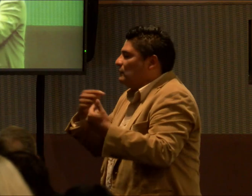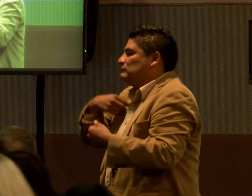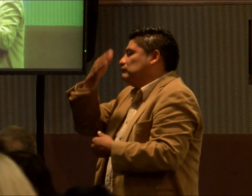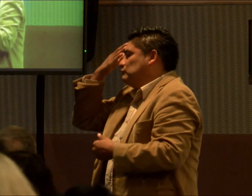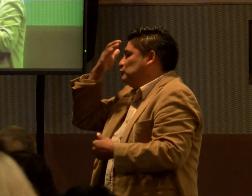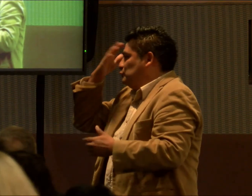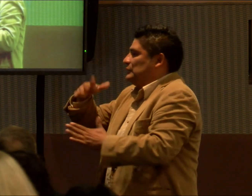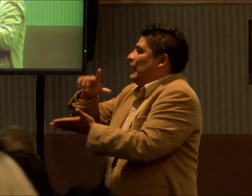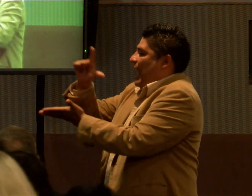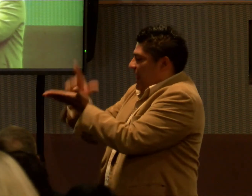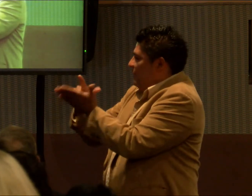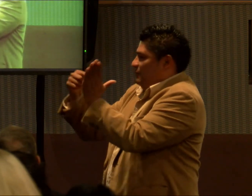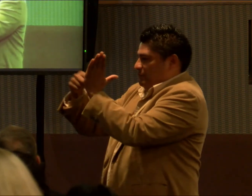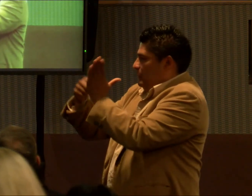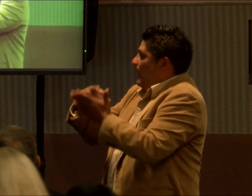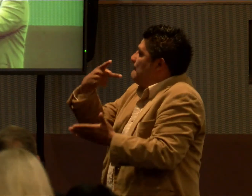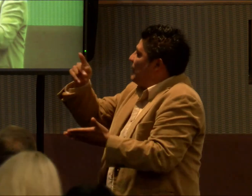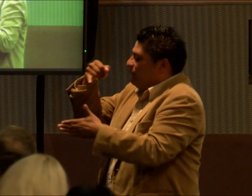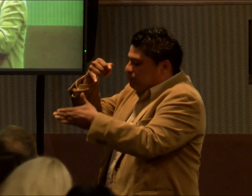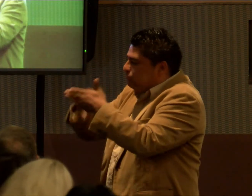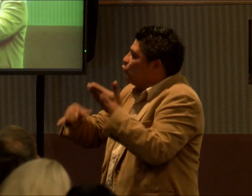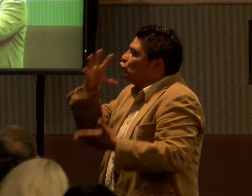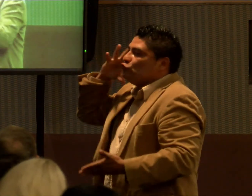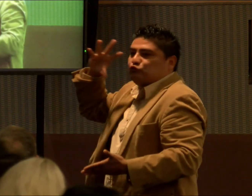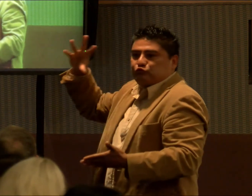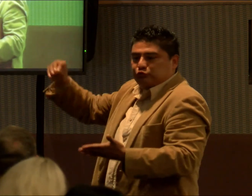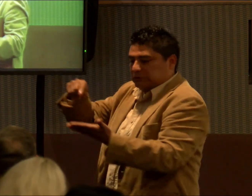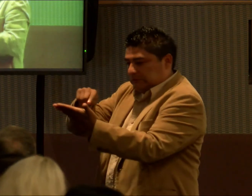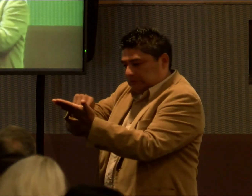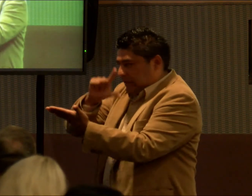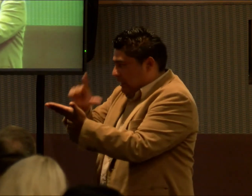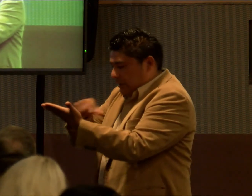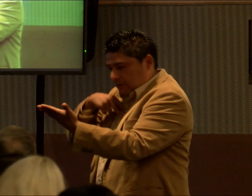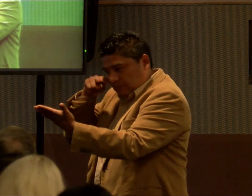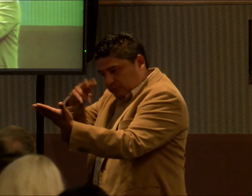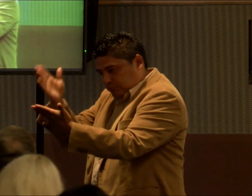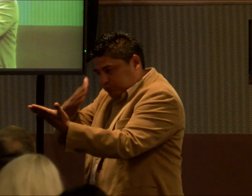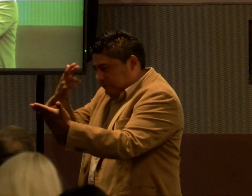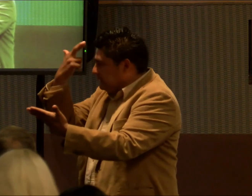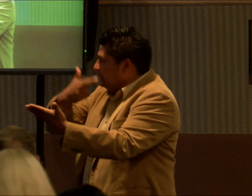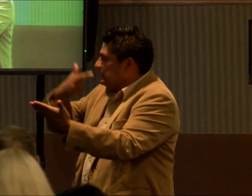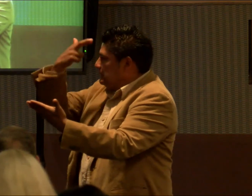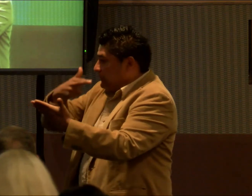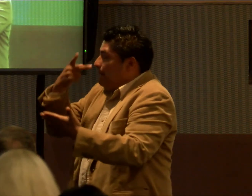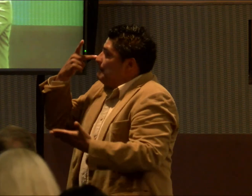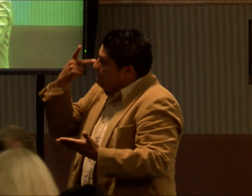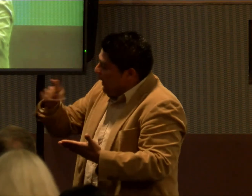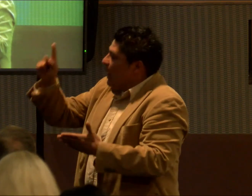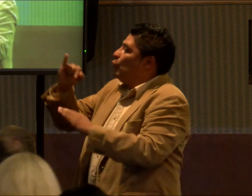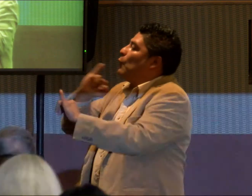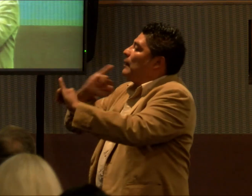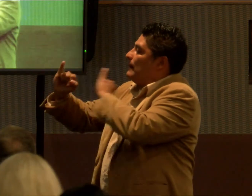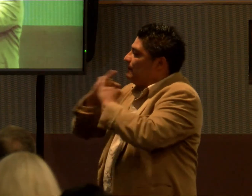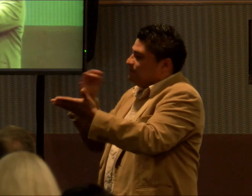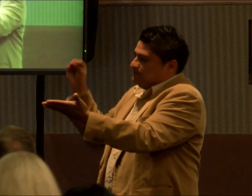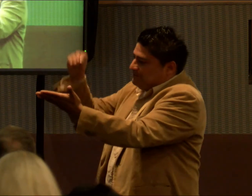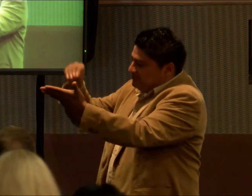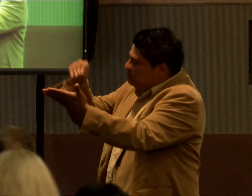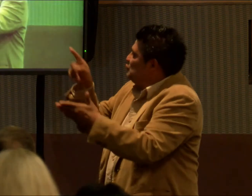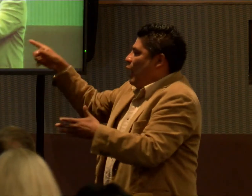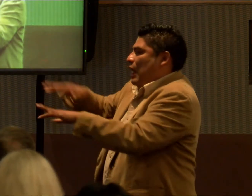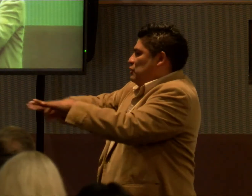quiero felicitar a Ernesto porque desde niños éramos amigos y sobre todo a esa lucha que él ha tenido de conocer